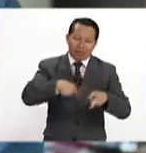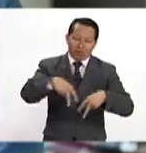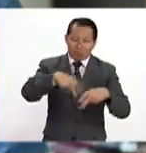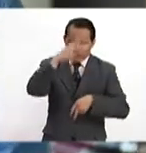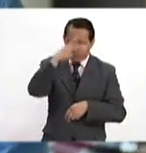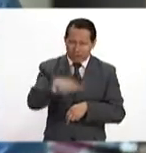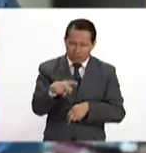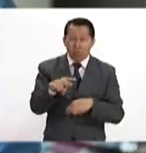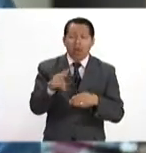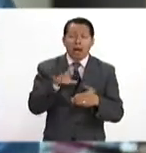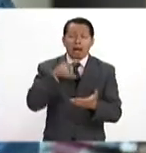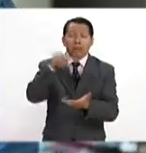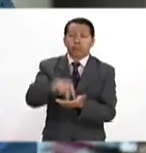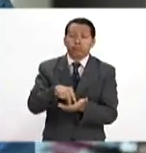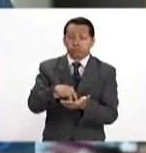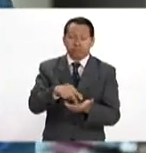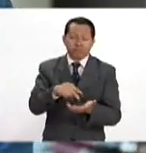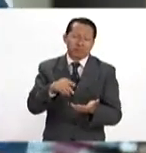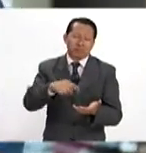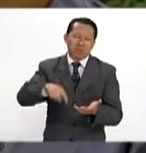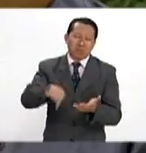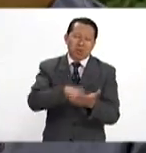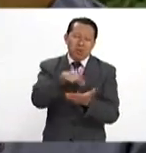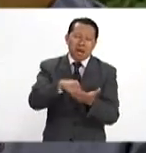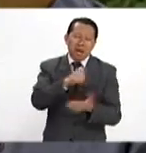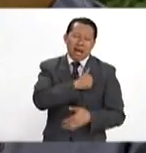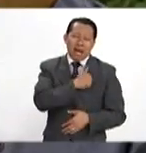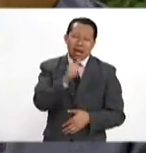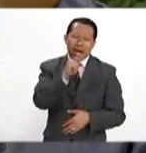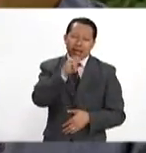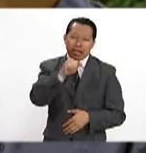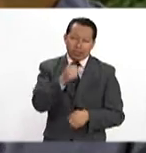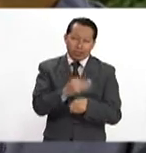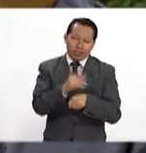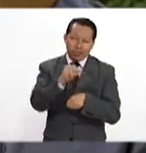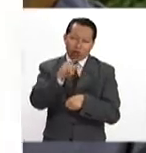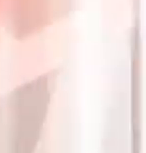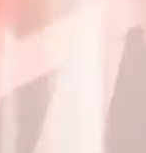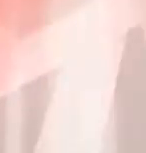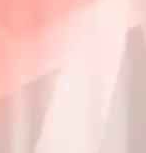las instalaciones del Atlas Club, en el que milita actualmente.